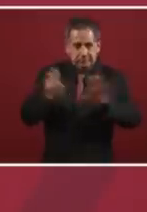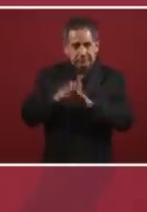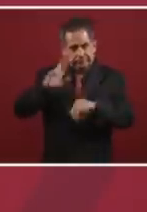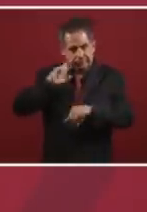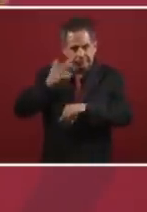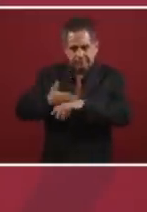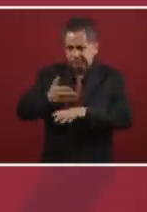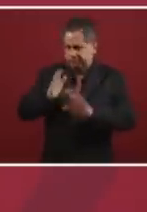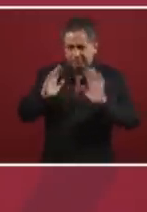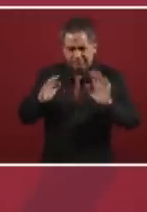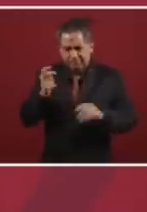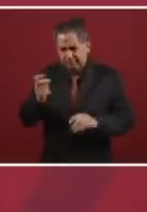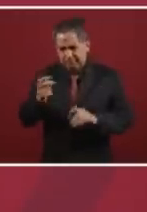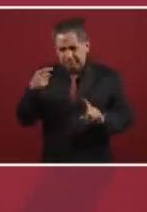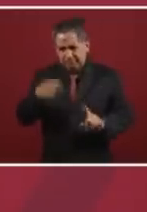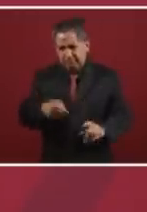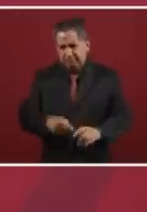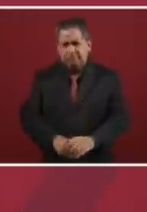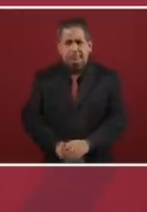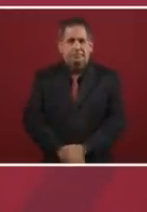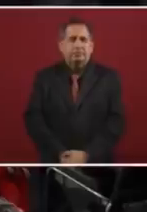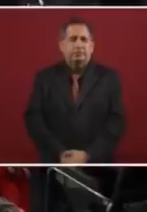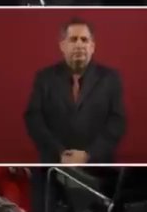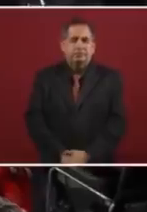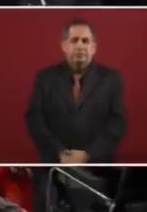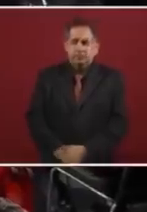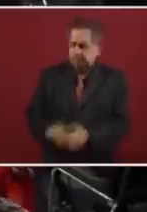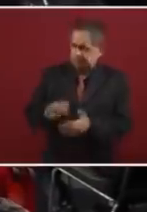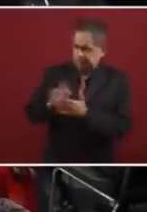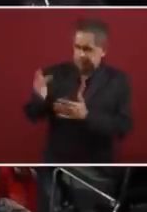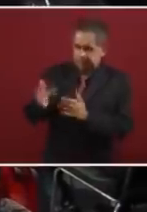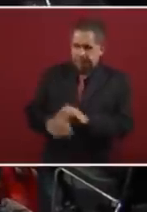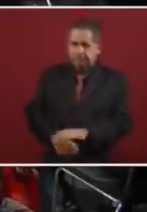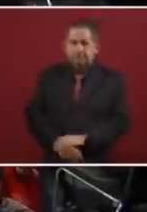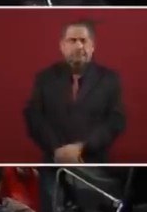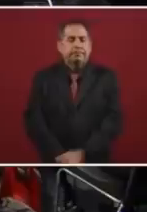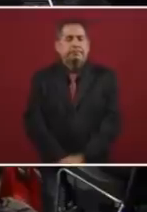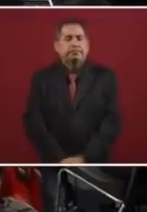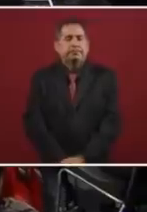responsabilidad nada más es eso muchas gracias presidente